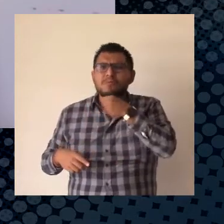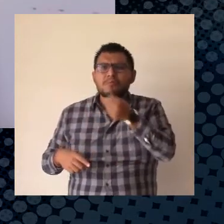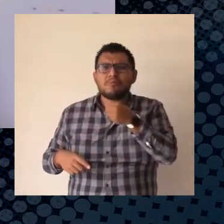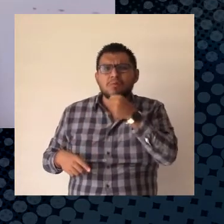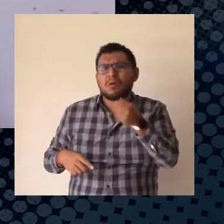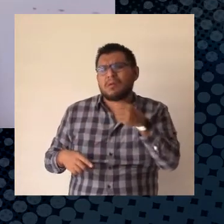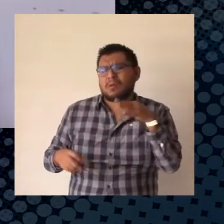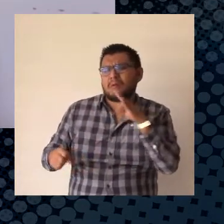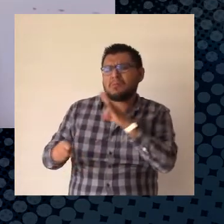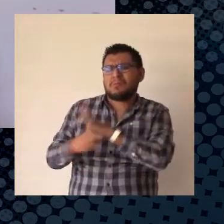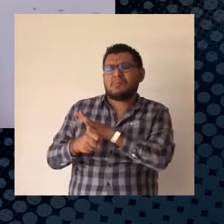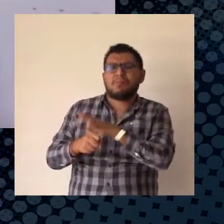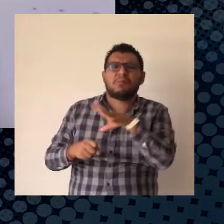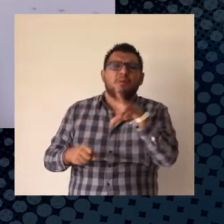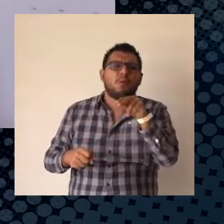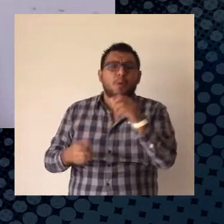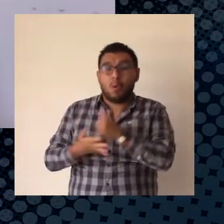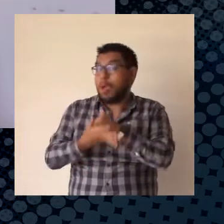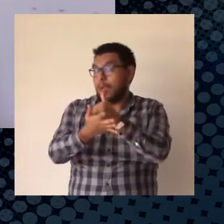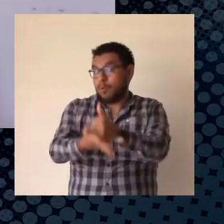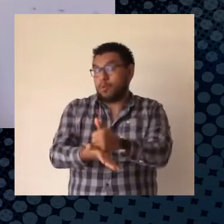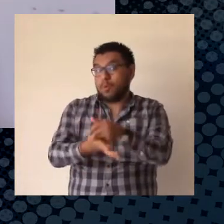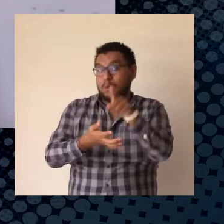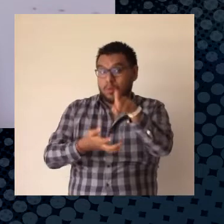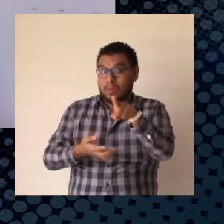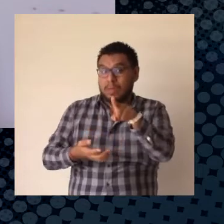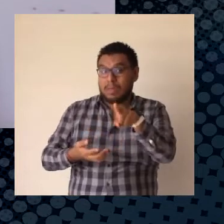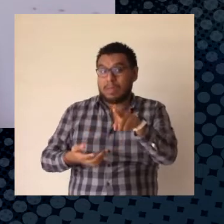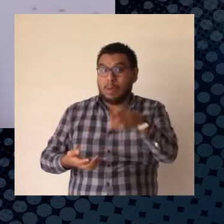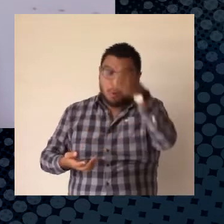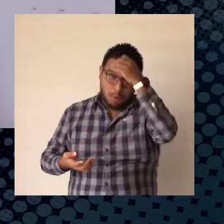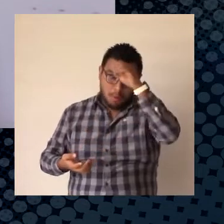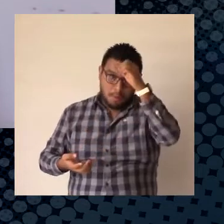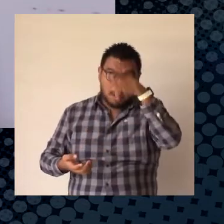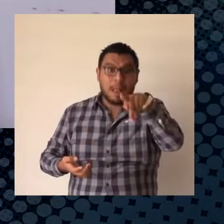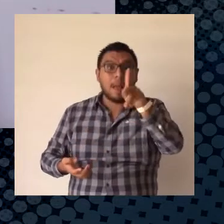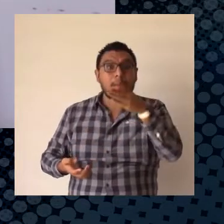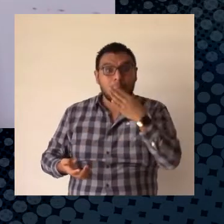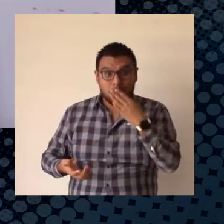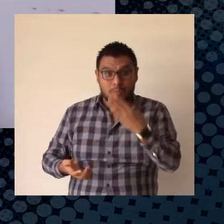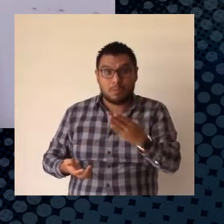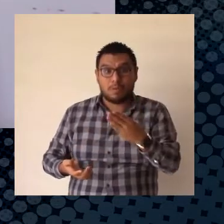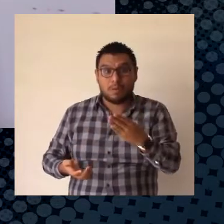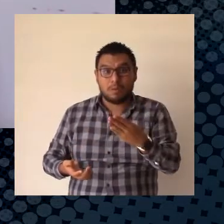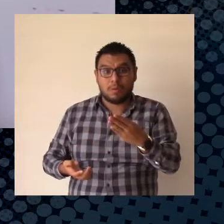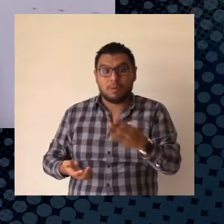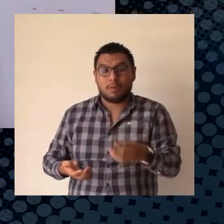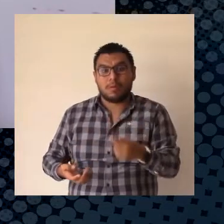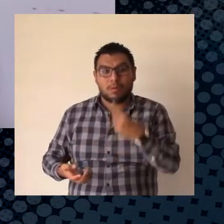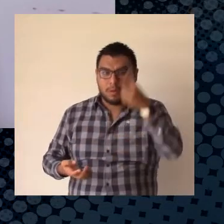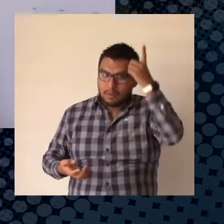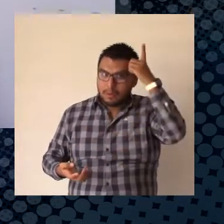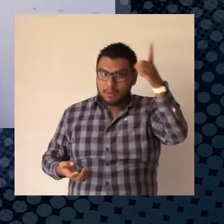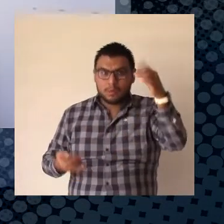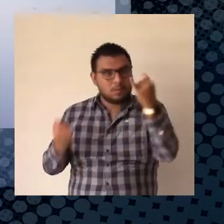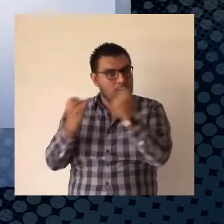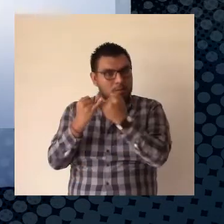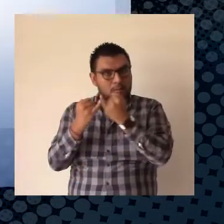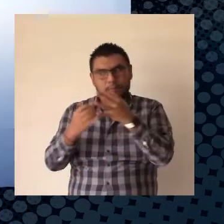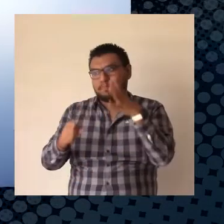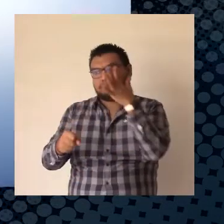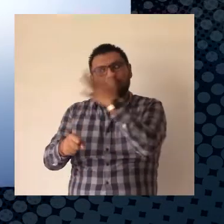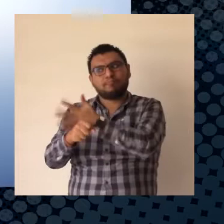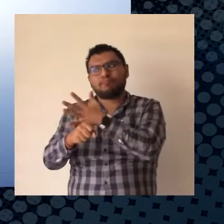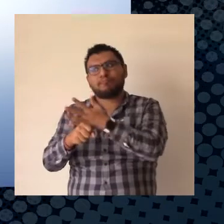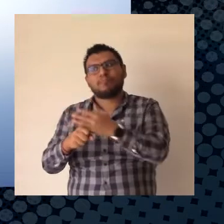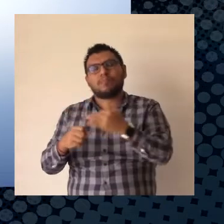contra, sino ayude a que aquello pueda ser arreglado. Dios también tuvo que castigar a los